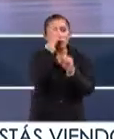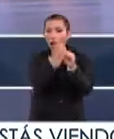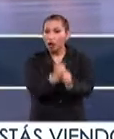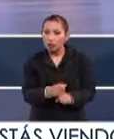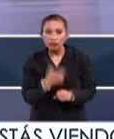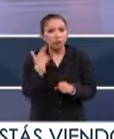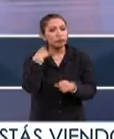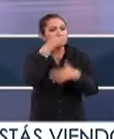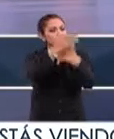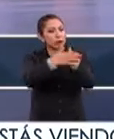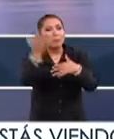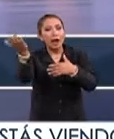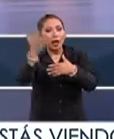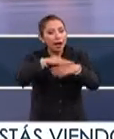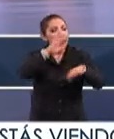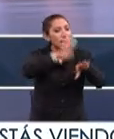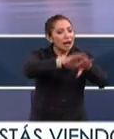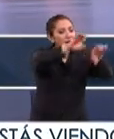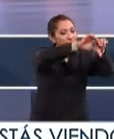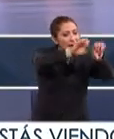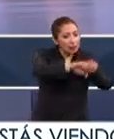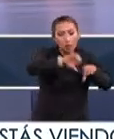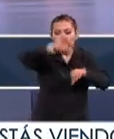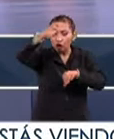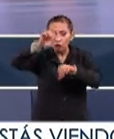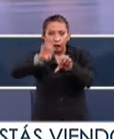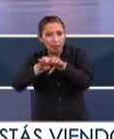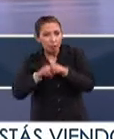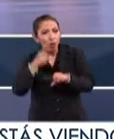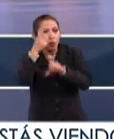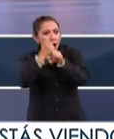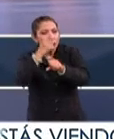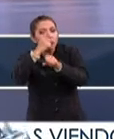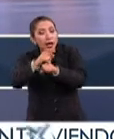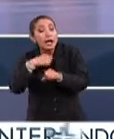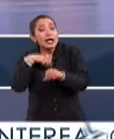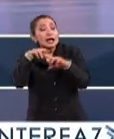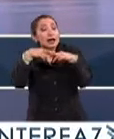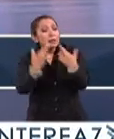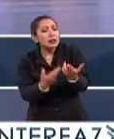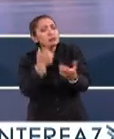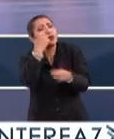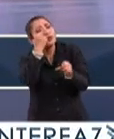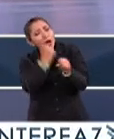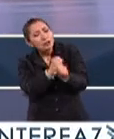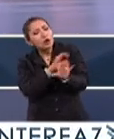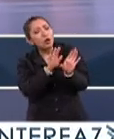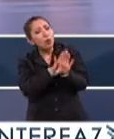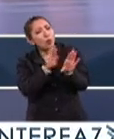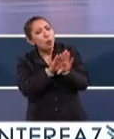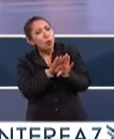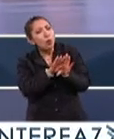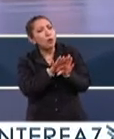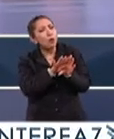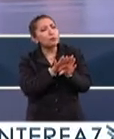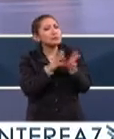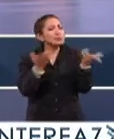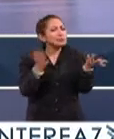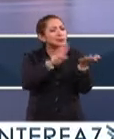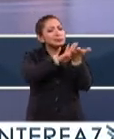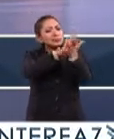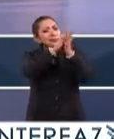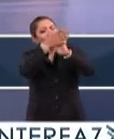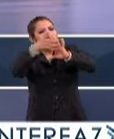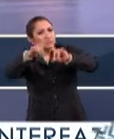convocatoria sí, para que se vayan armando equipos y que la revista cada año cobre un